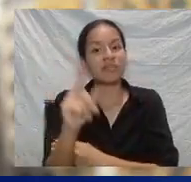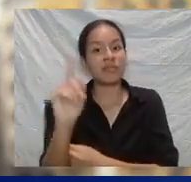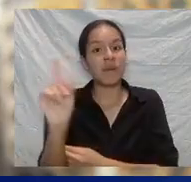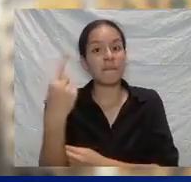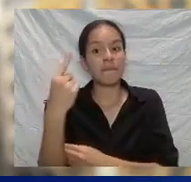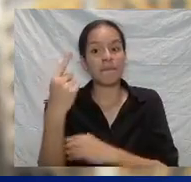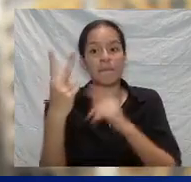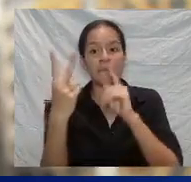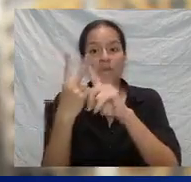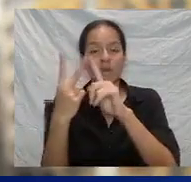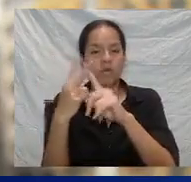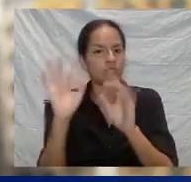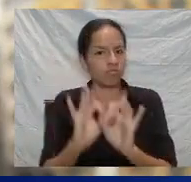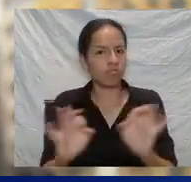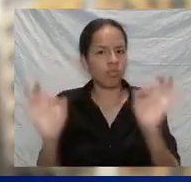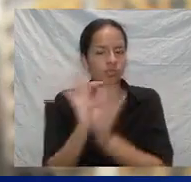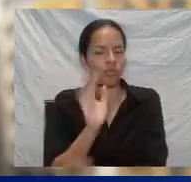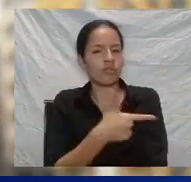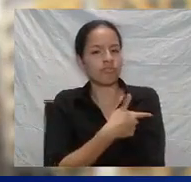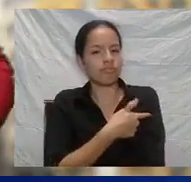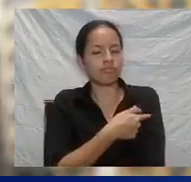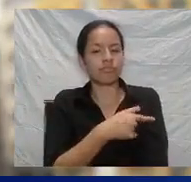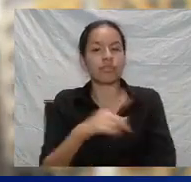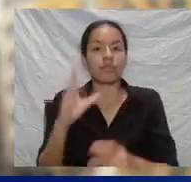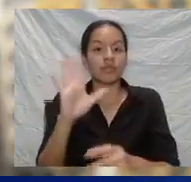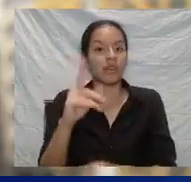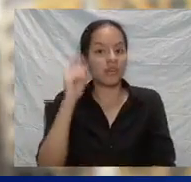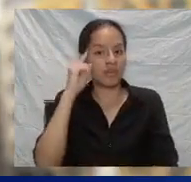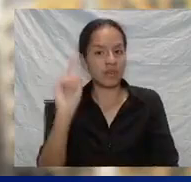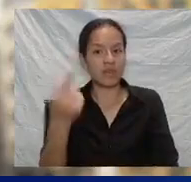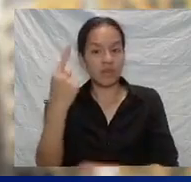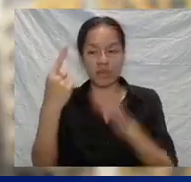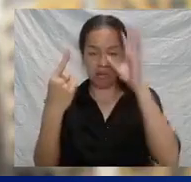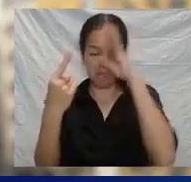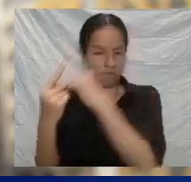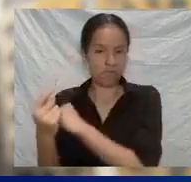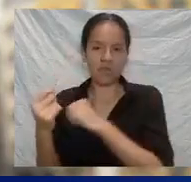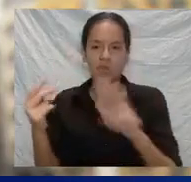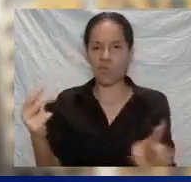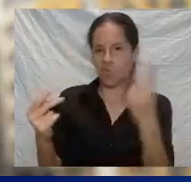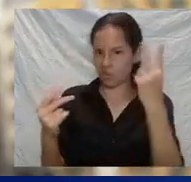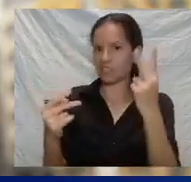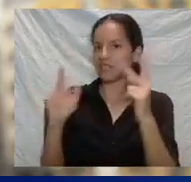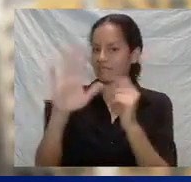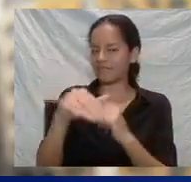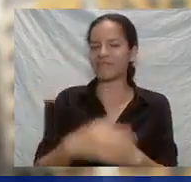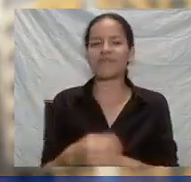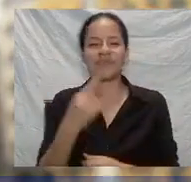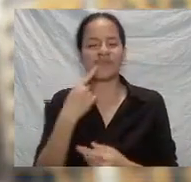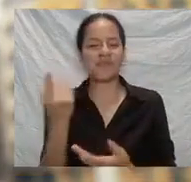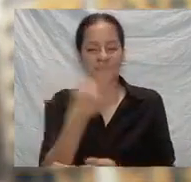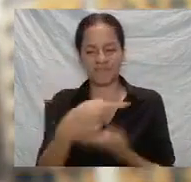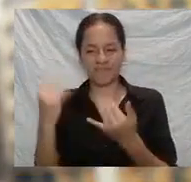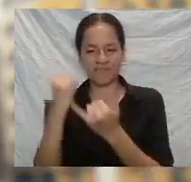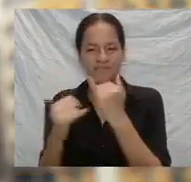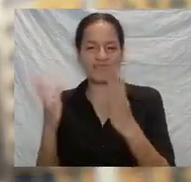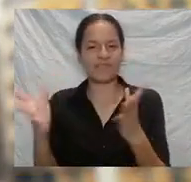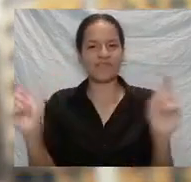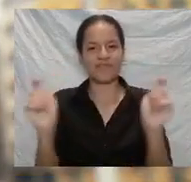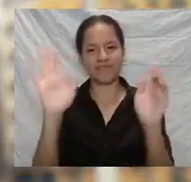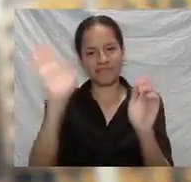importante había en cuanto los protocolos no hay primera sin segunda es una fiesta semana hasta pronto cuídense asia pueden ser